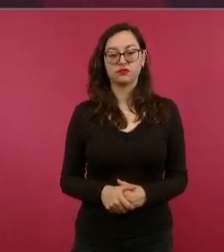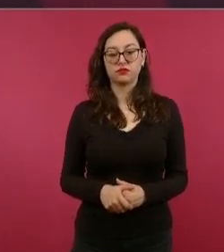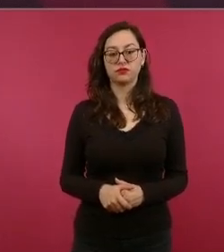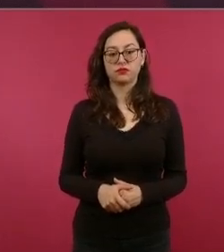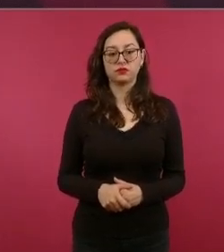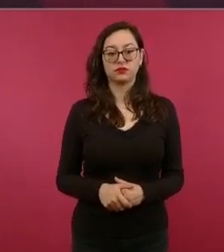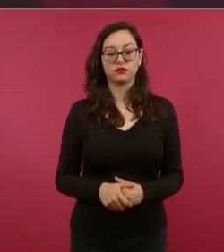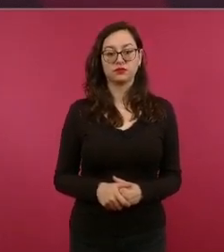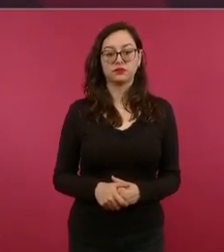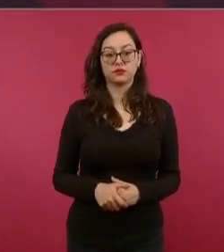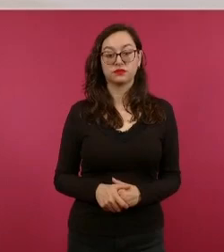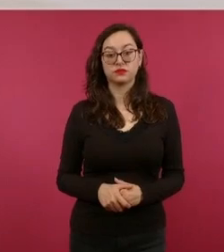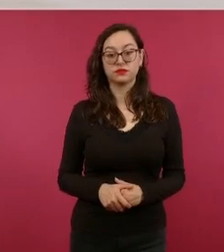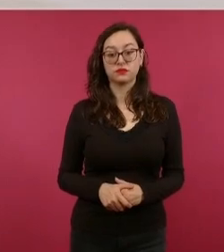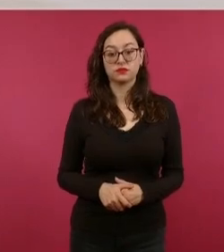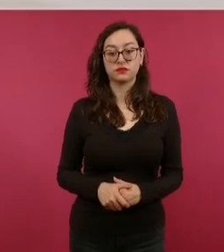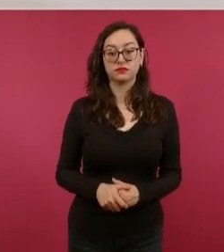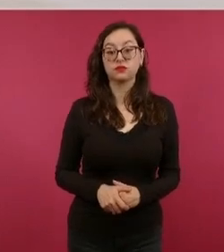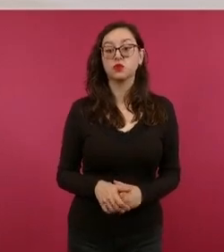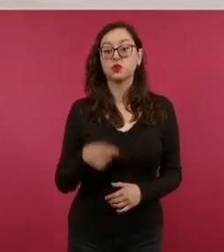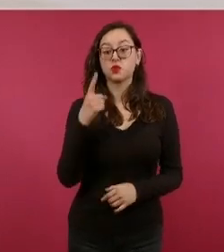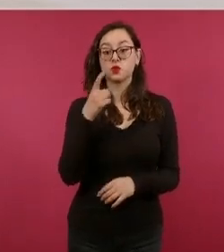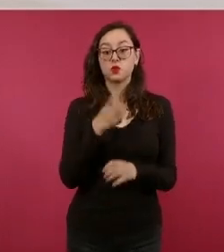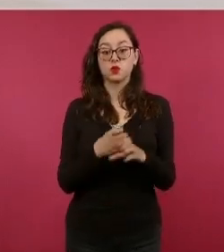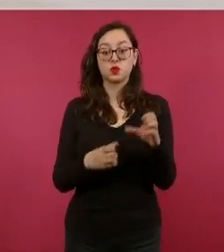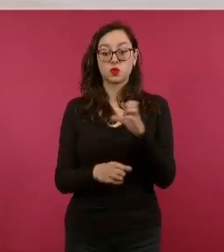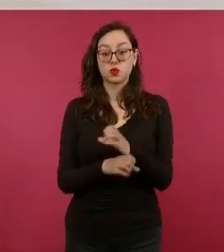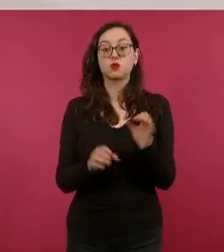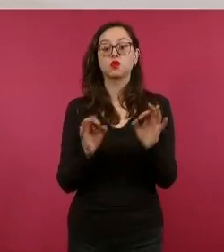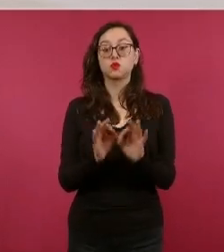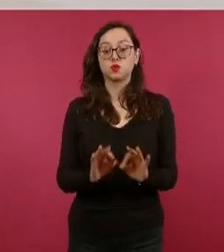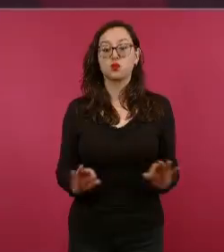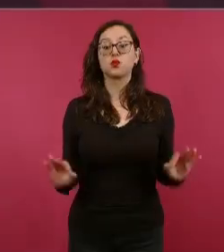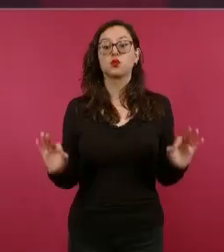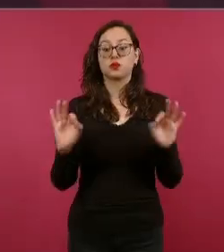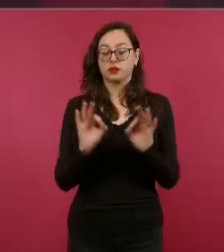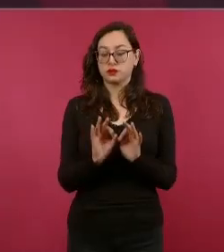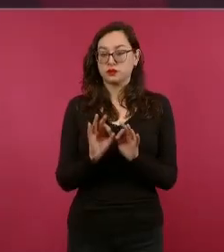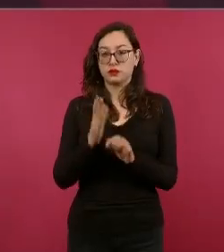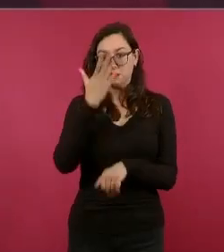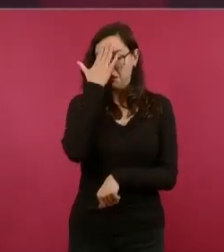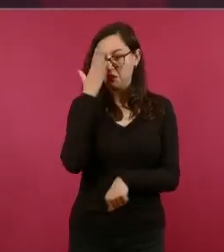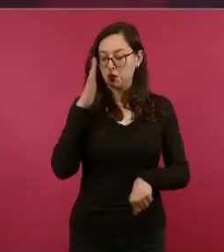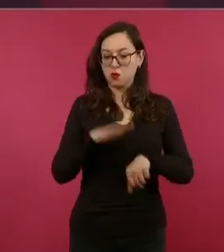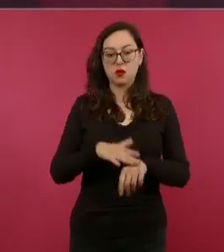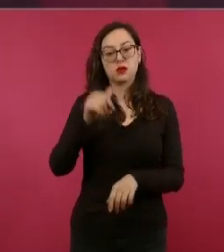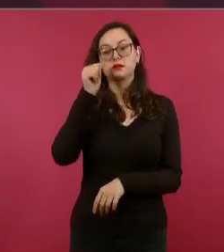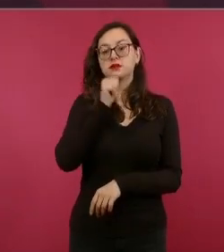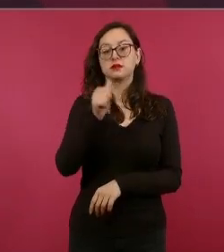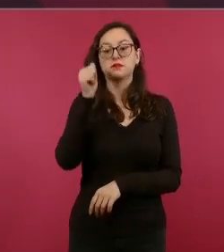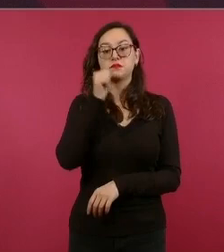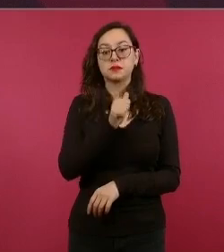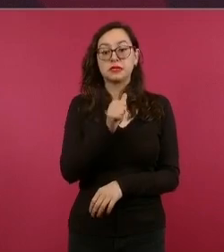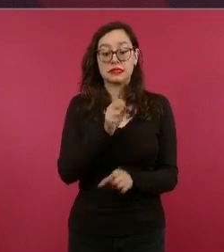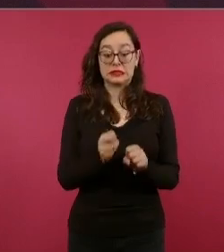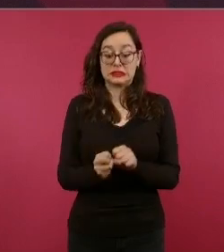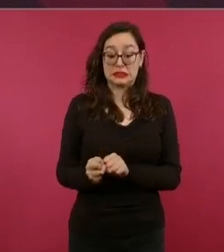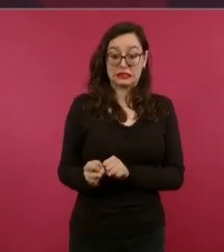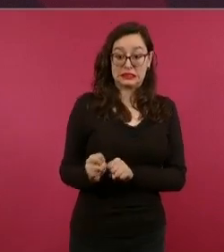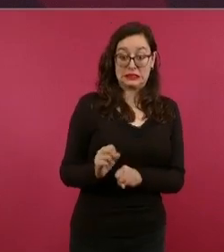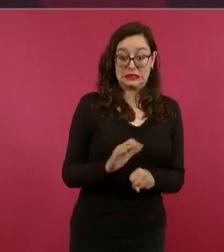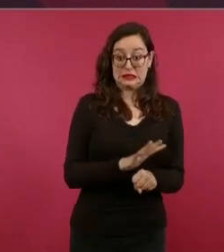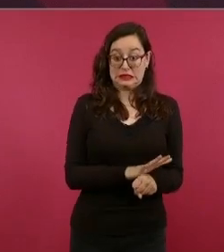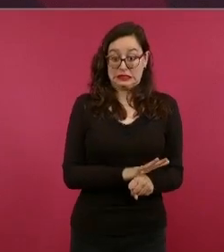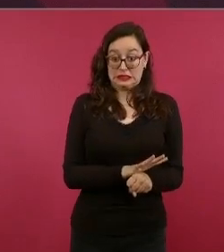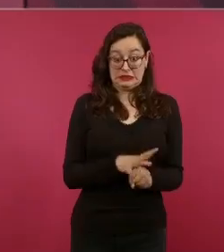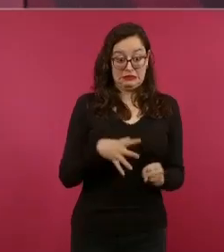hay una cosa que no olvidamos: cuando la pandemia fue el país que más nos